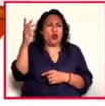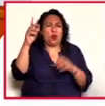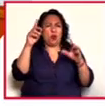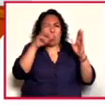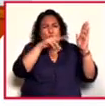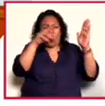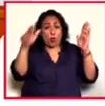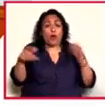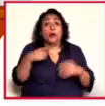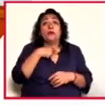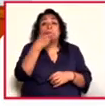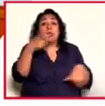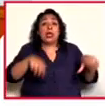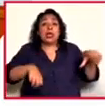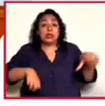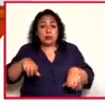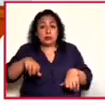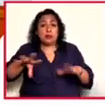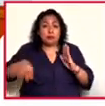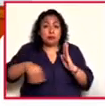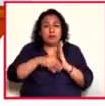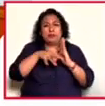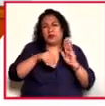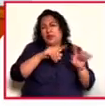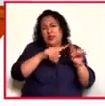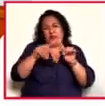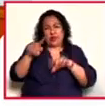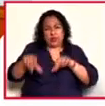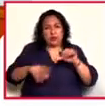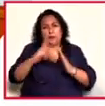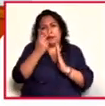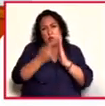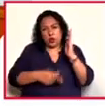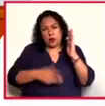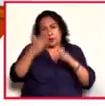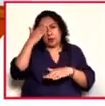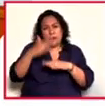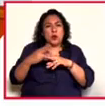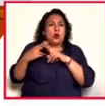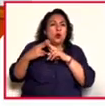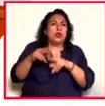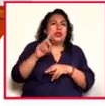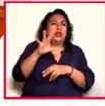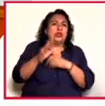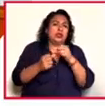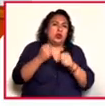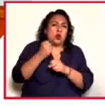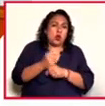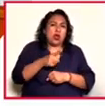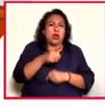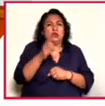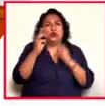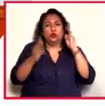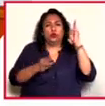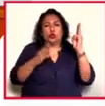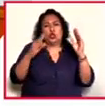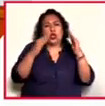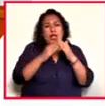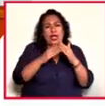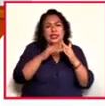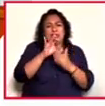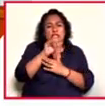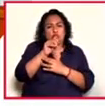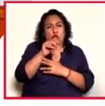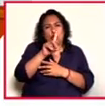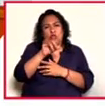A estas actividades se sumarán otras dentro del programa que conmemora el 35 aniversario del Museo Casa Estudio Diego Rivera y Frida Kahlo,